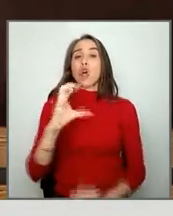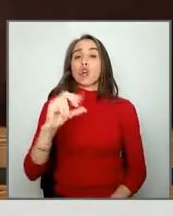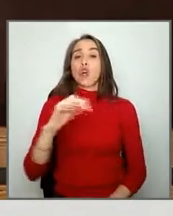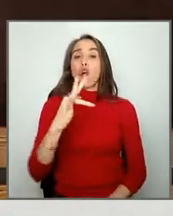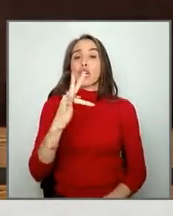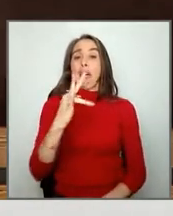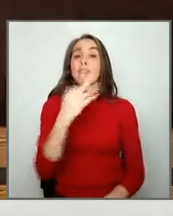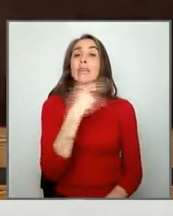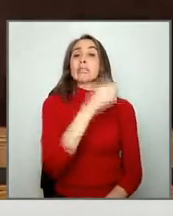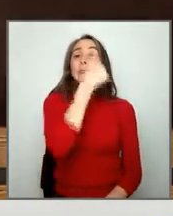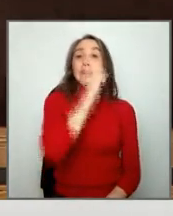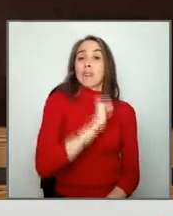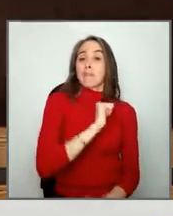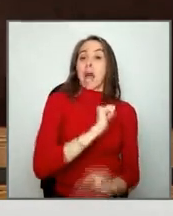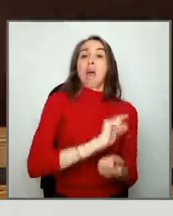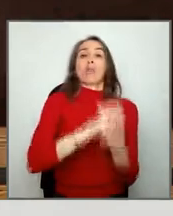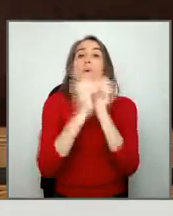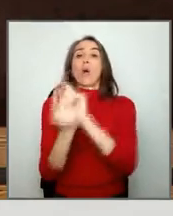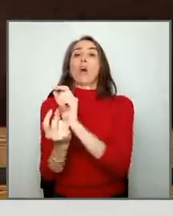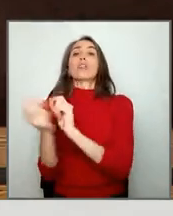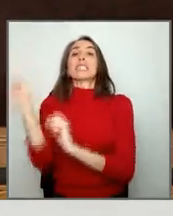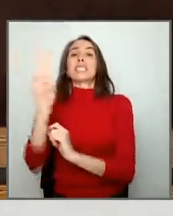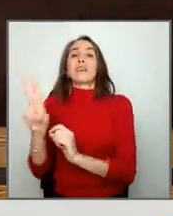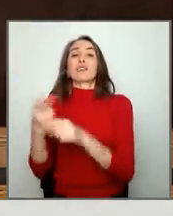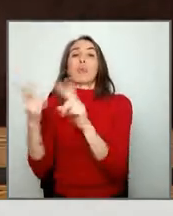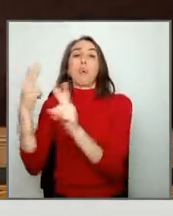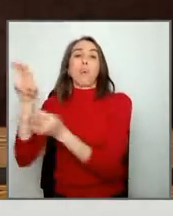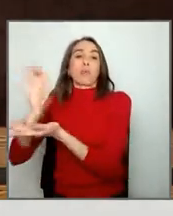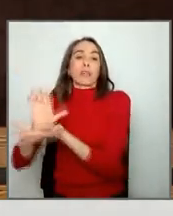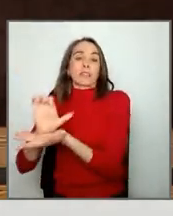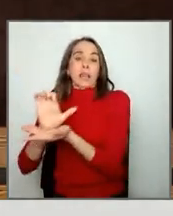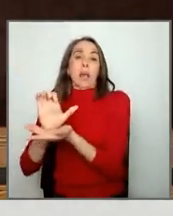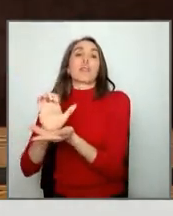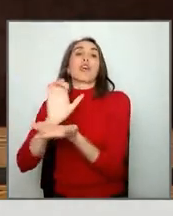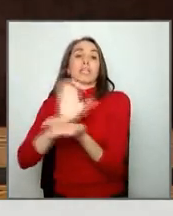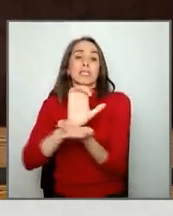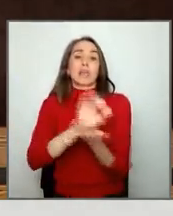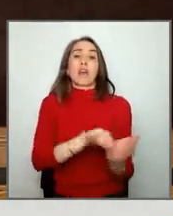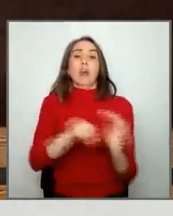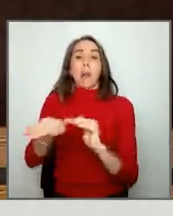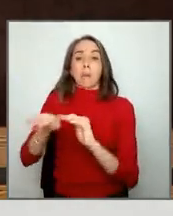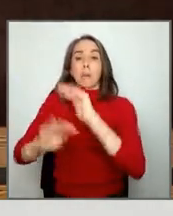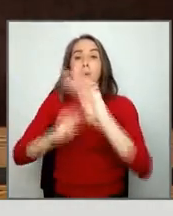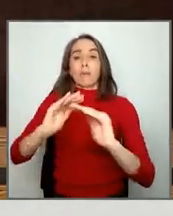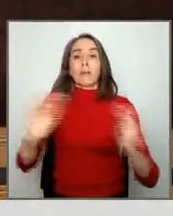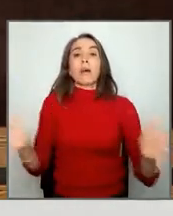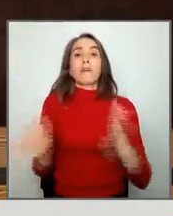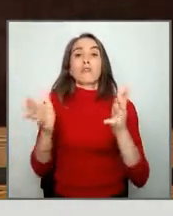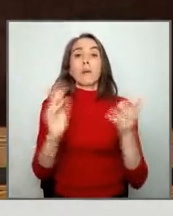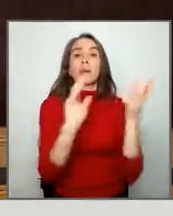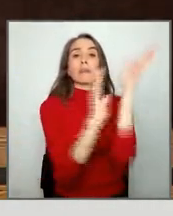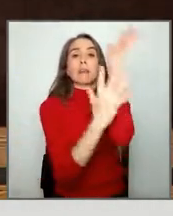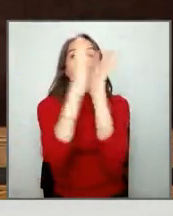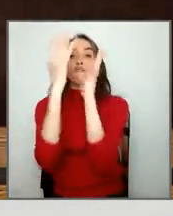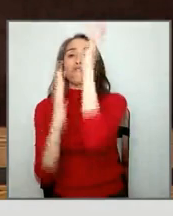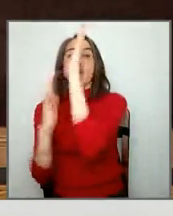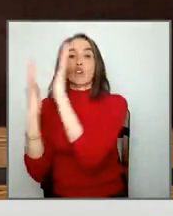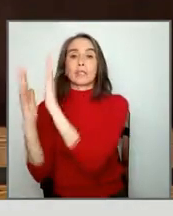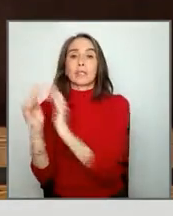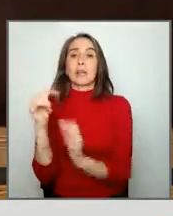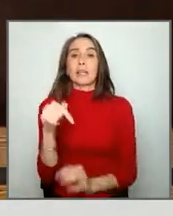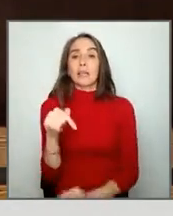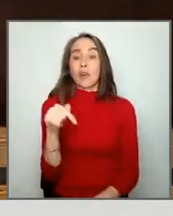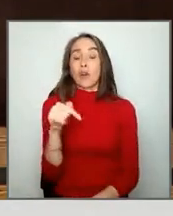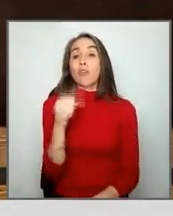brindándoles así todo el respaldo del estado en la protección y fomento en el ámbito forestal en este día queremos relevar